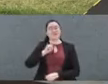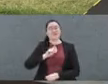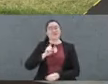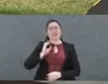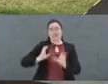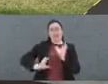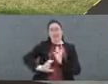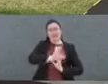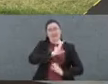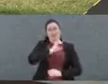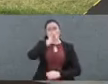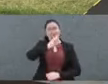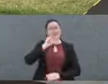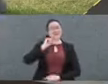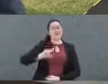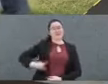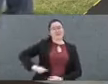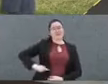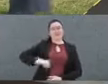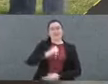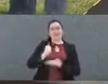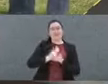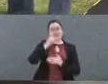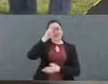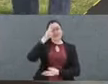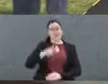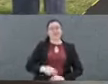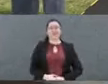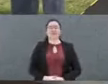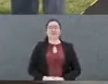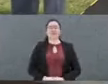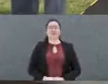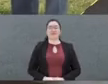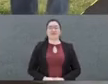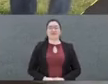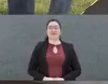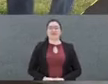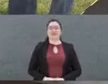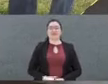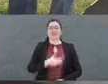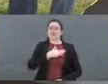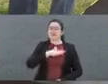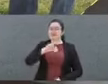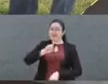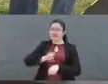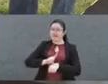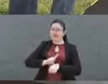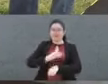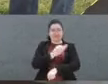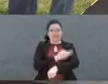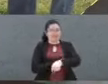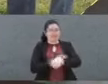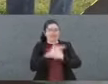Pardo, jefa de gobierno de la Ciudad de México. Muy buenos días o tardes, no